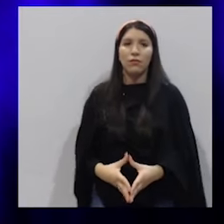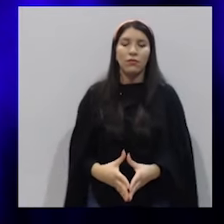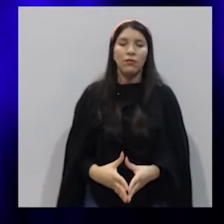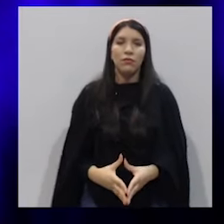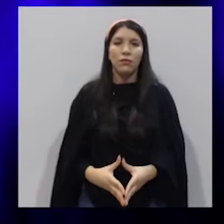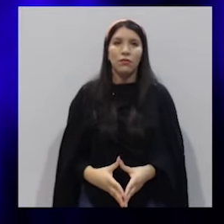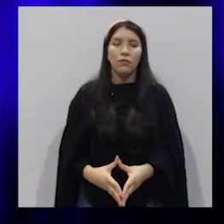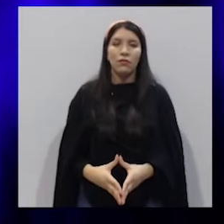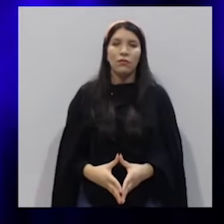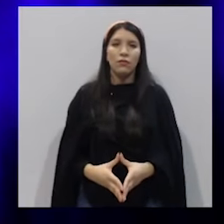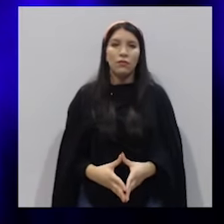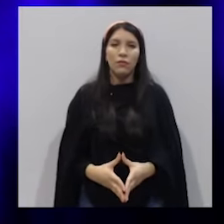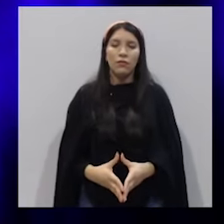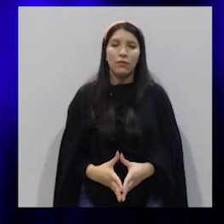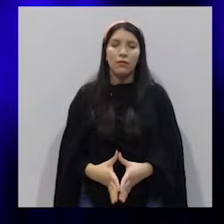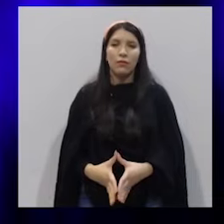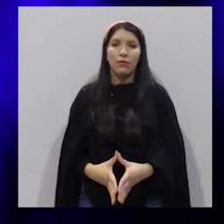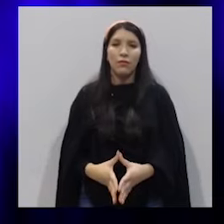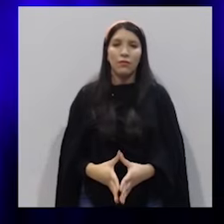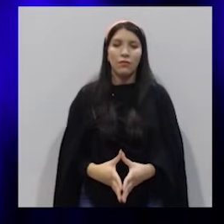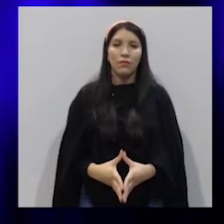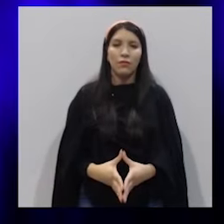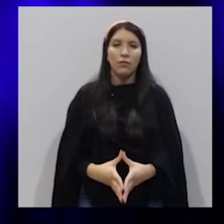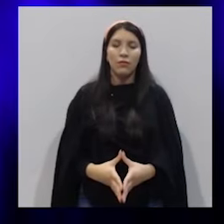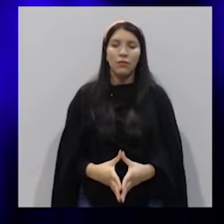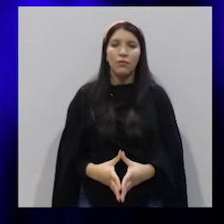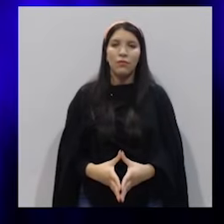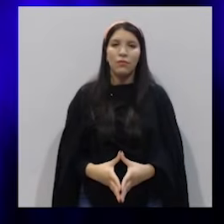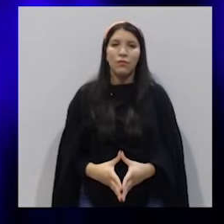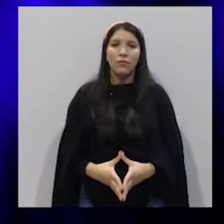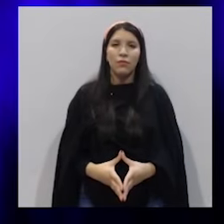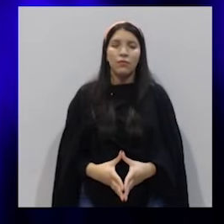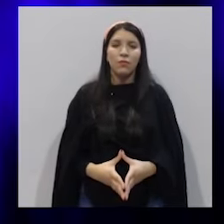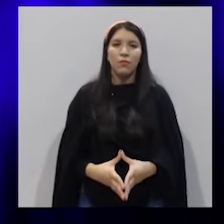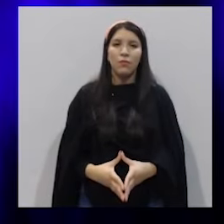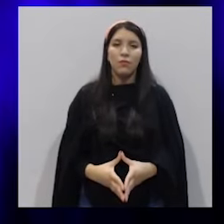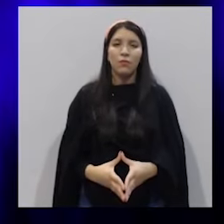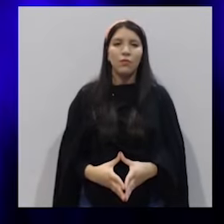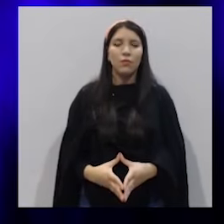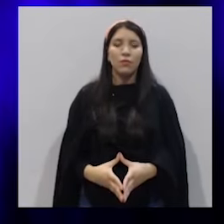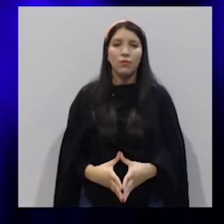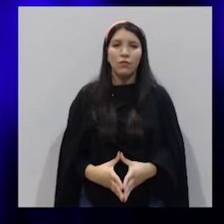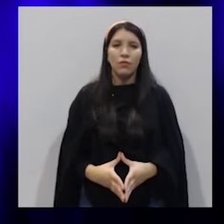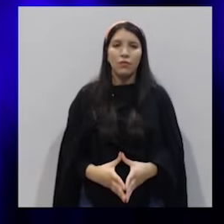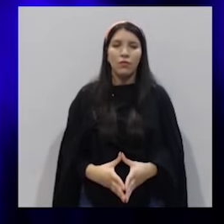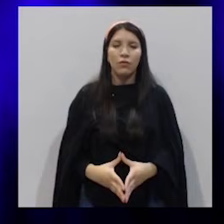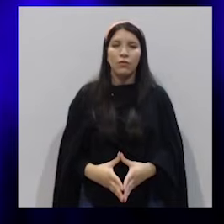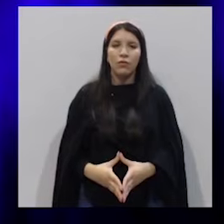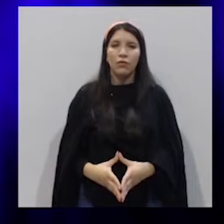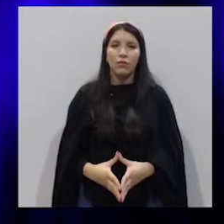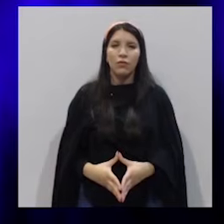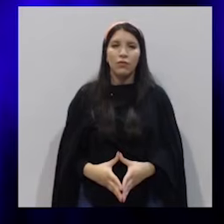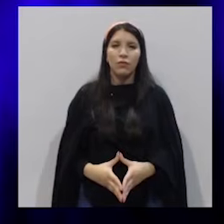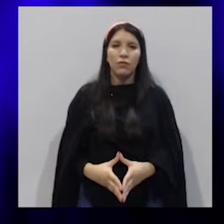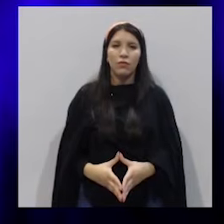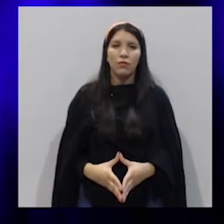pero también las costumbres del paganismo y todo lo que podemos pensar que sucedía en aquel